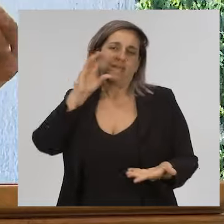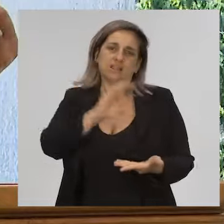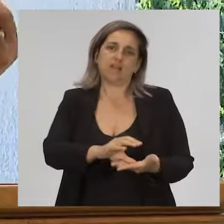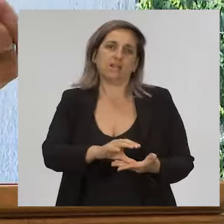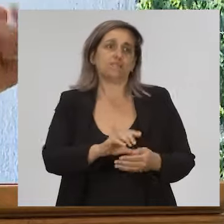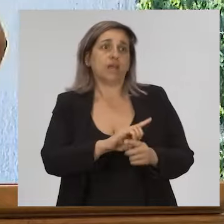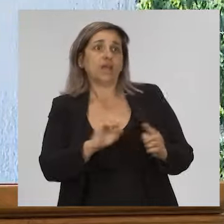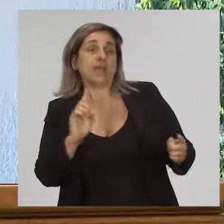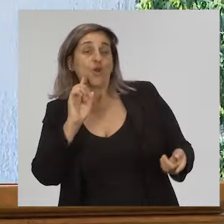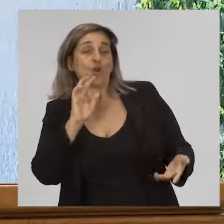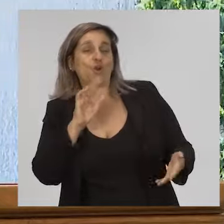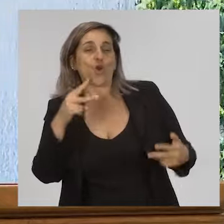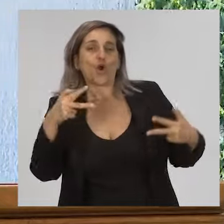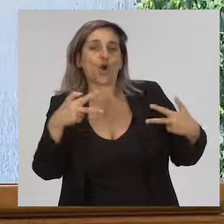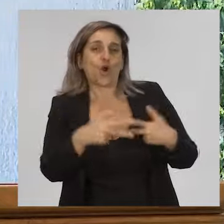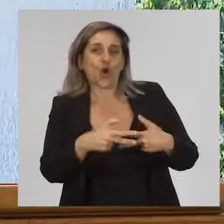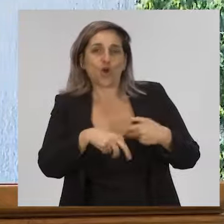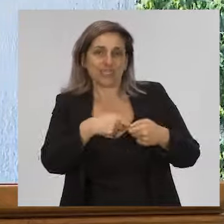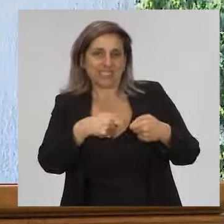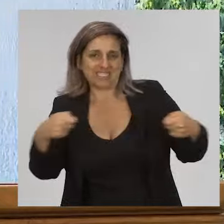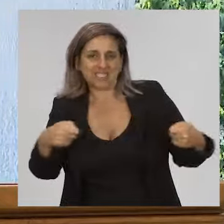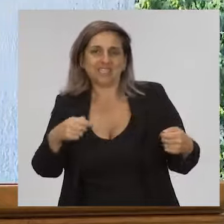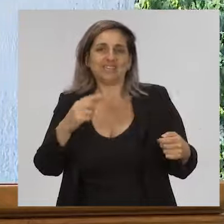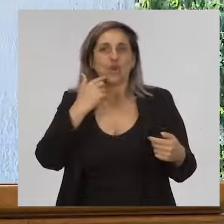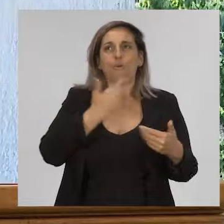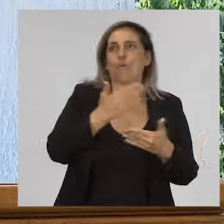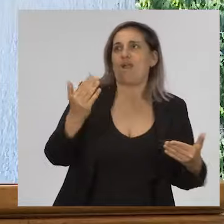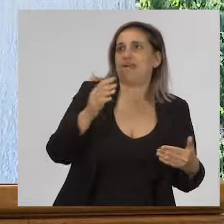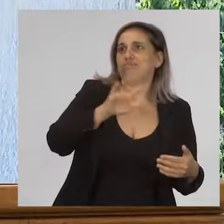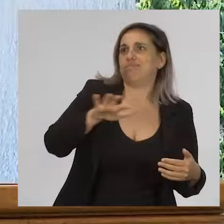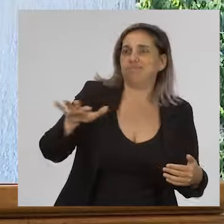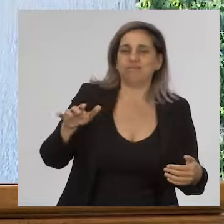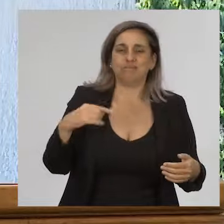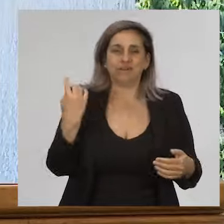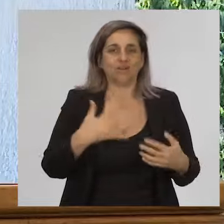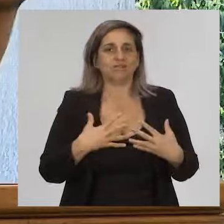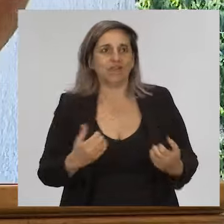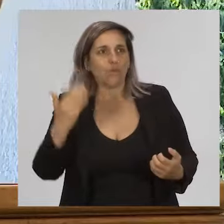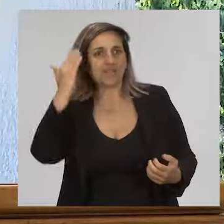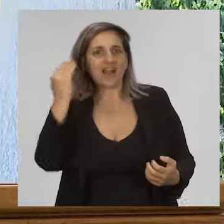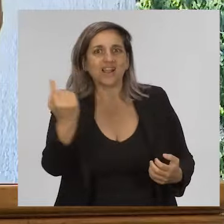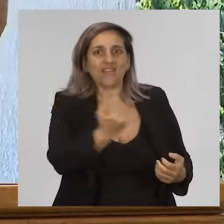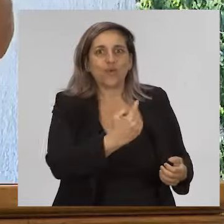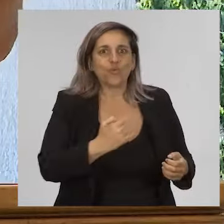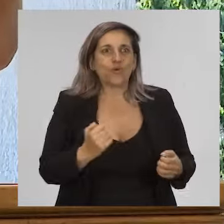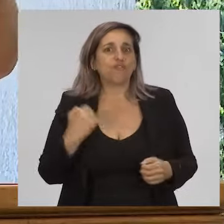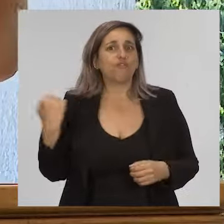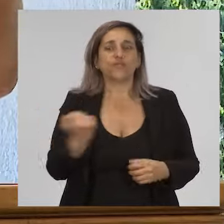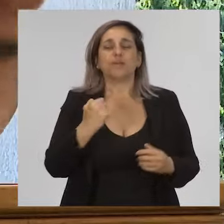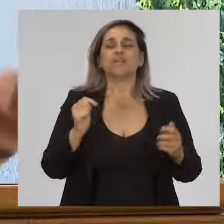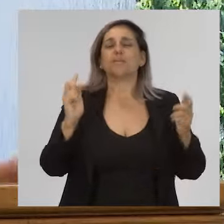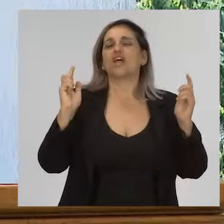Obviamente que no se tangibiliza, no se corta cinta, salvo cuando entremos acá, pero la salud mental es fundamental para poder